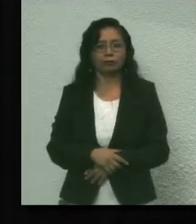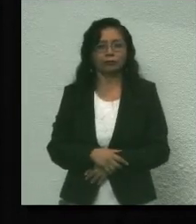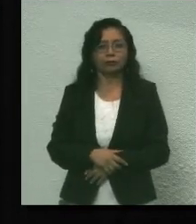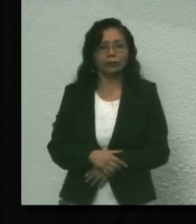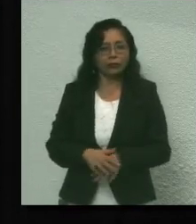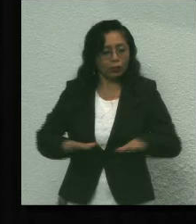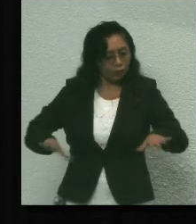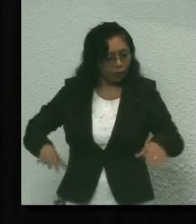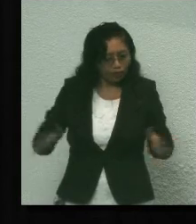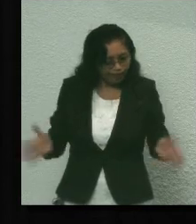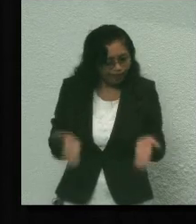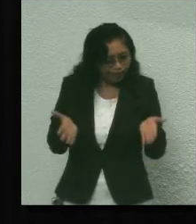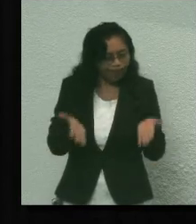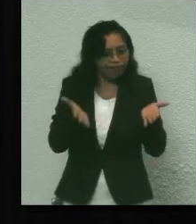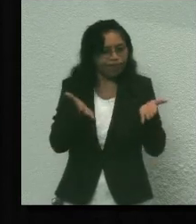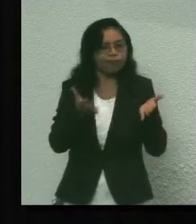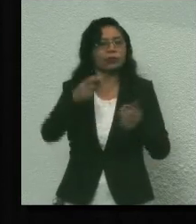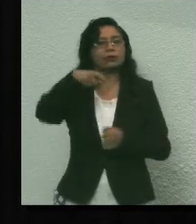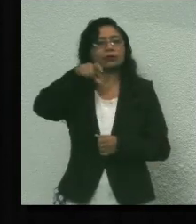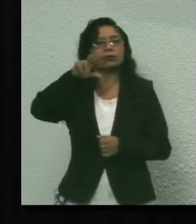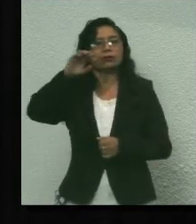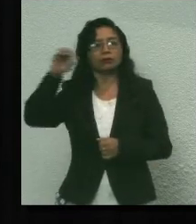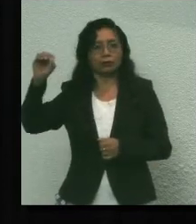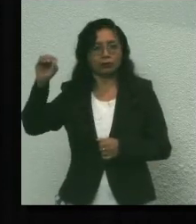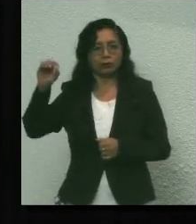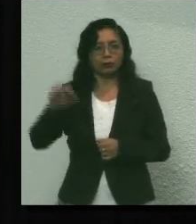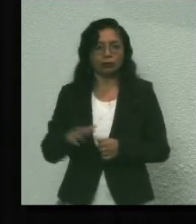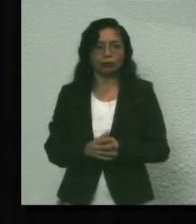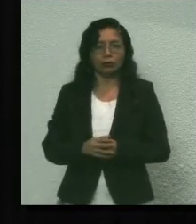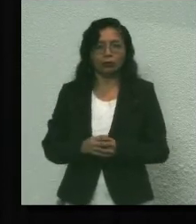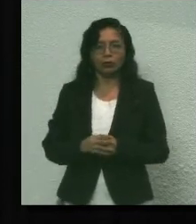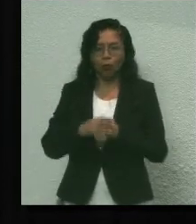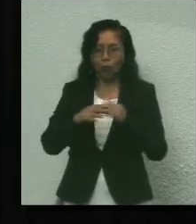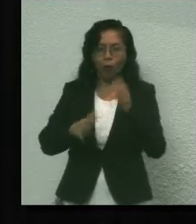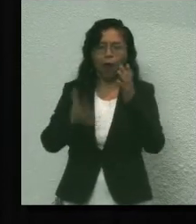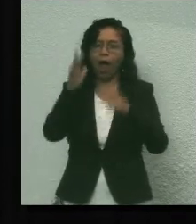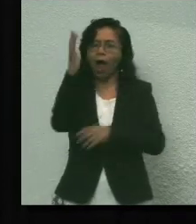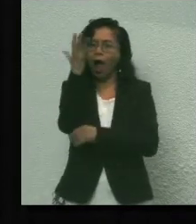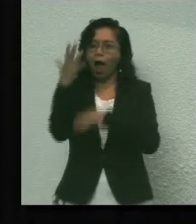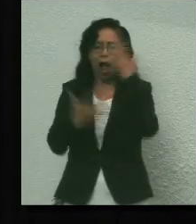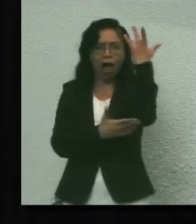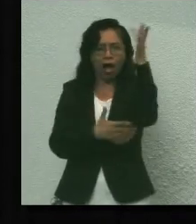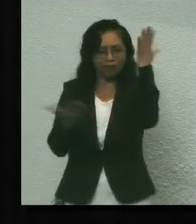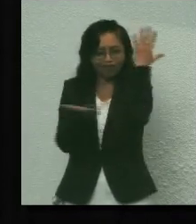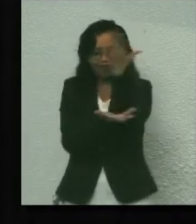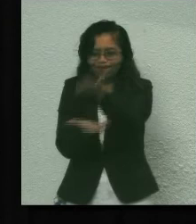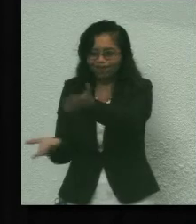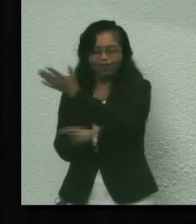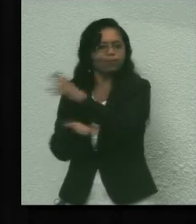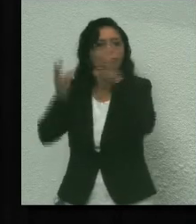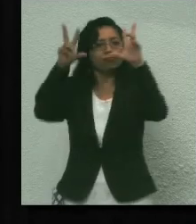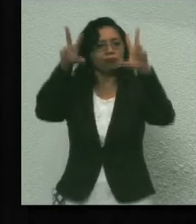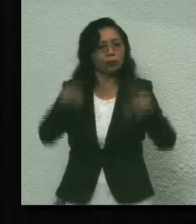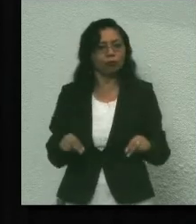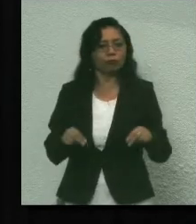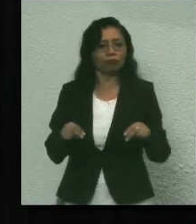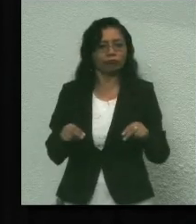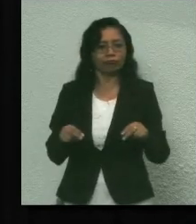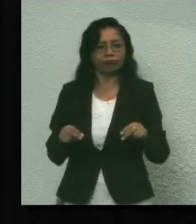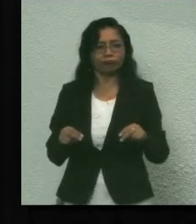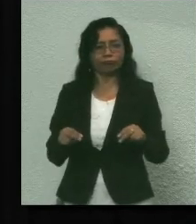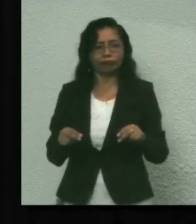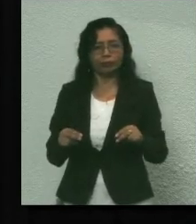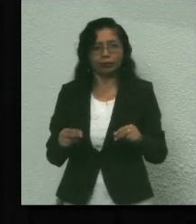fortalezcan a quintana roo no más devastación de nuestros recursos para beneficio